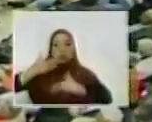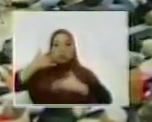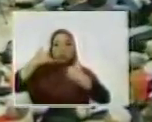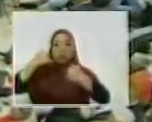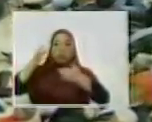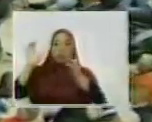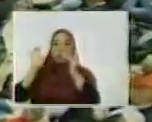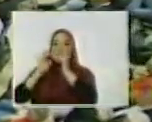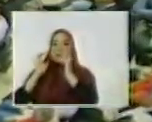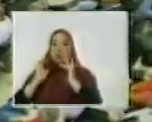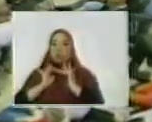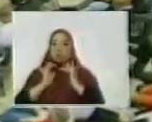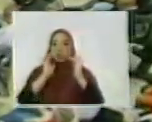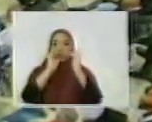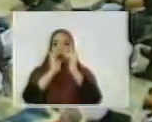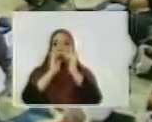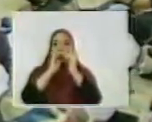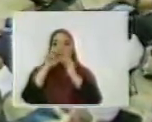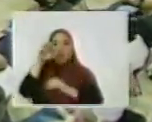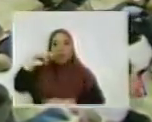ombligo